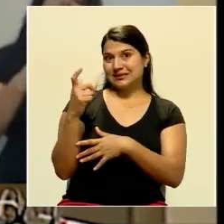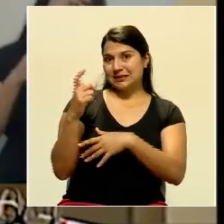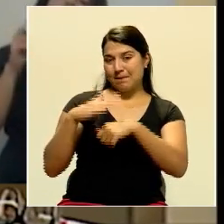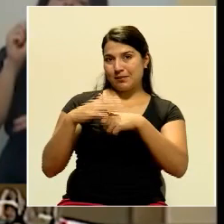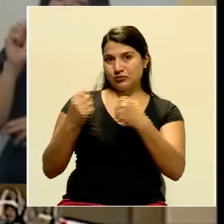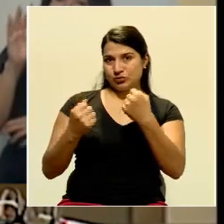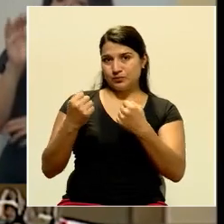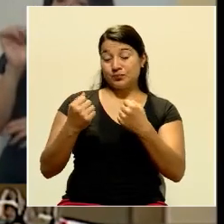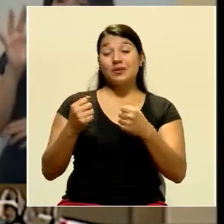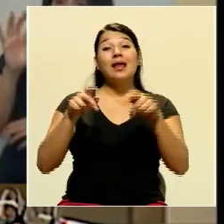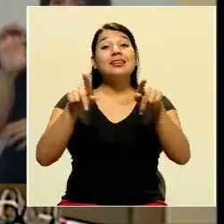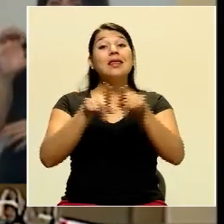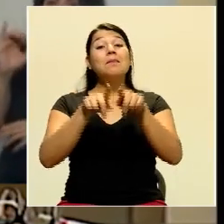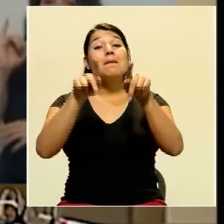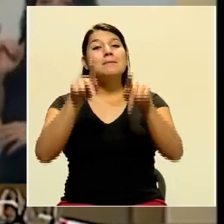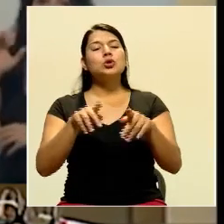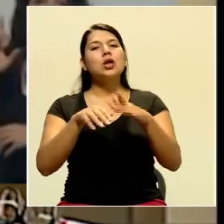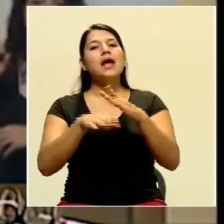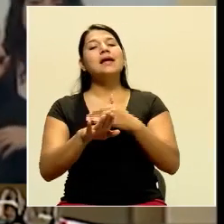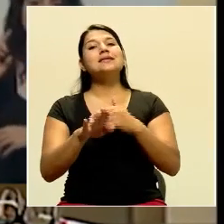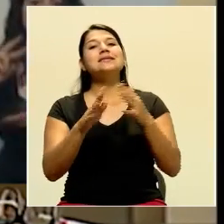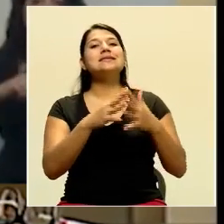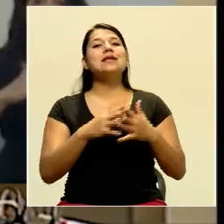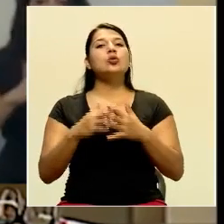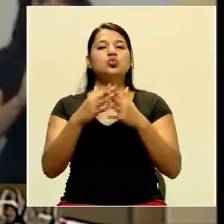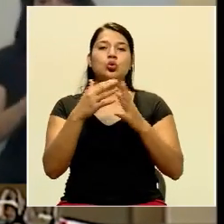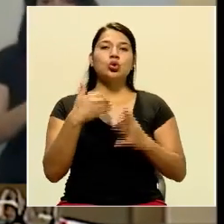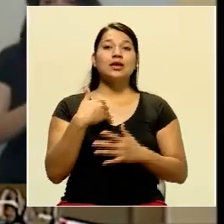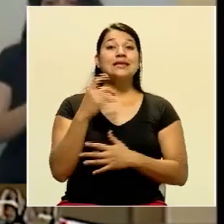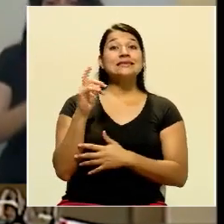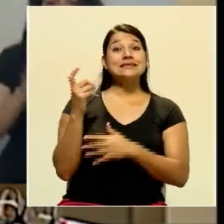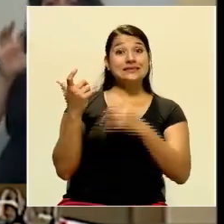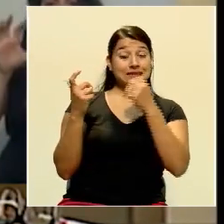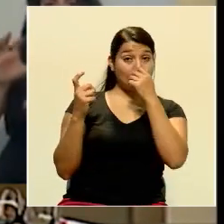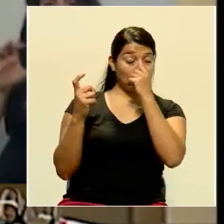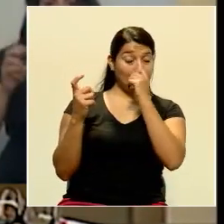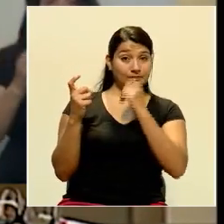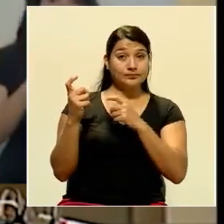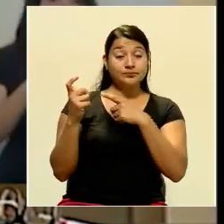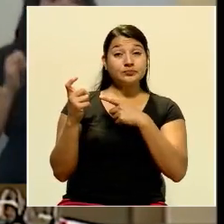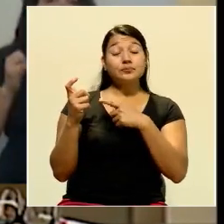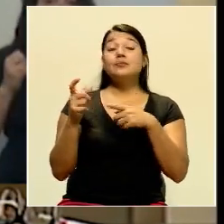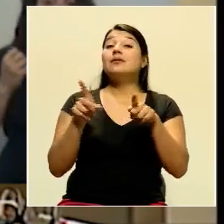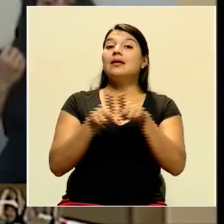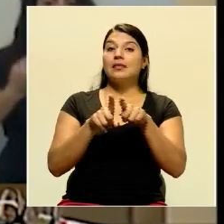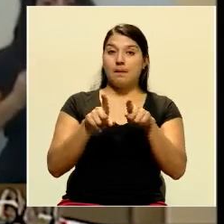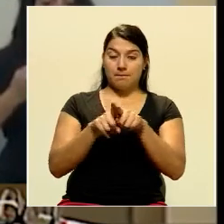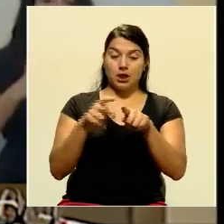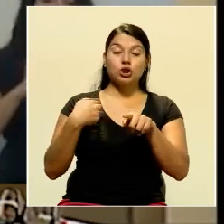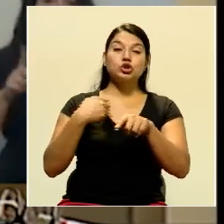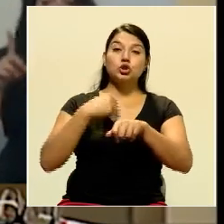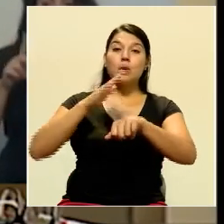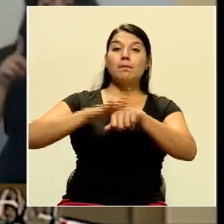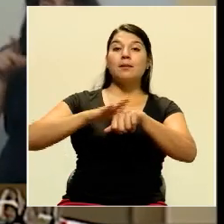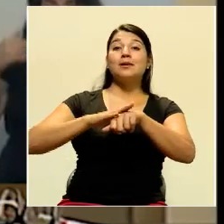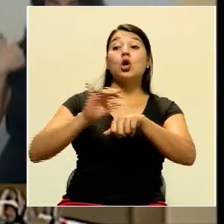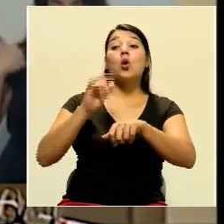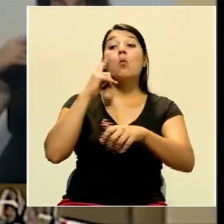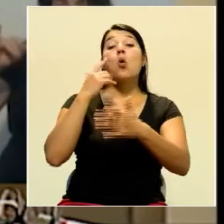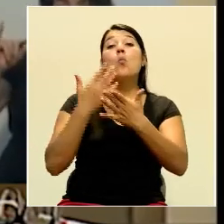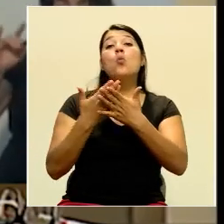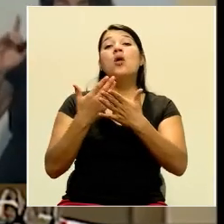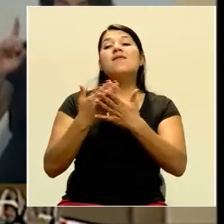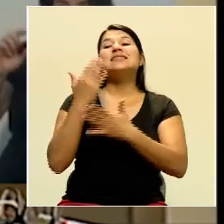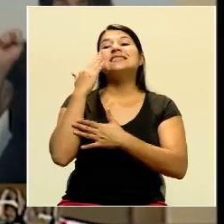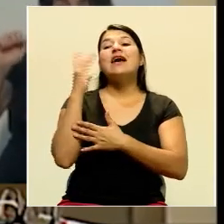State ID, la identificación estatal para quienes no conducen vehículo. Eso también lo vamos a admitir como una prueba de